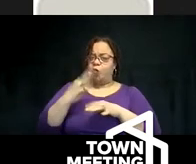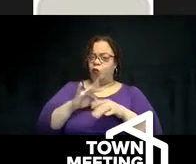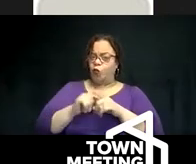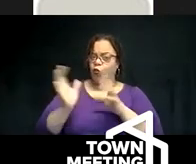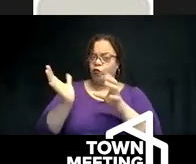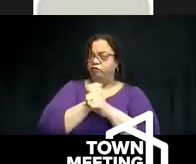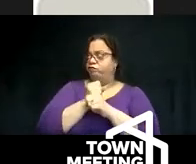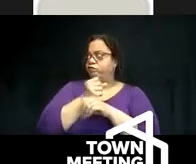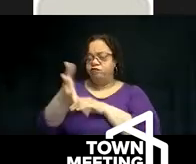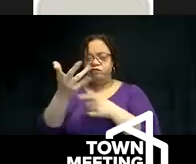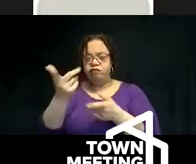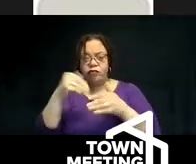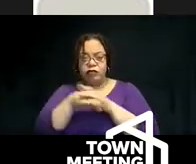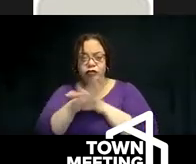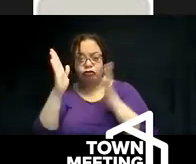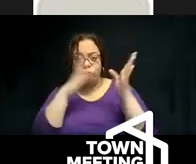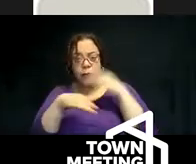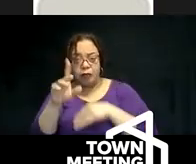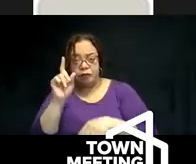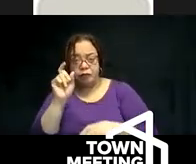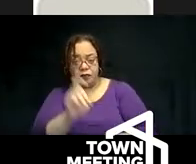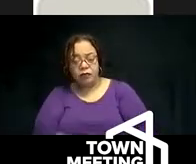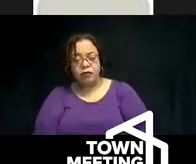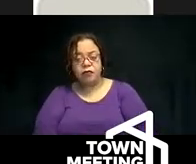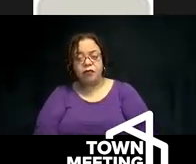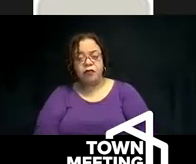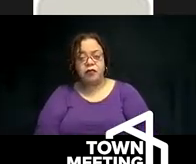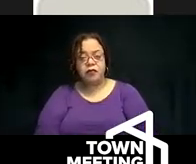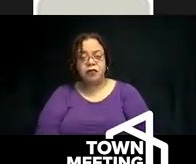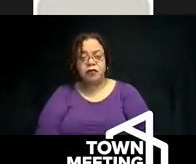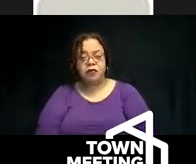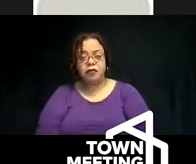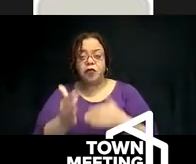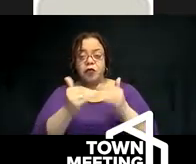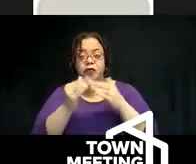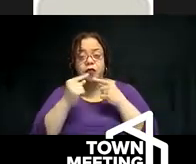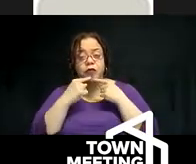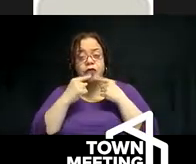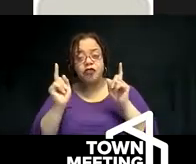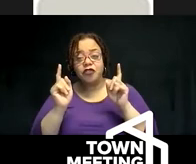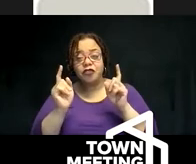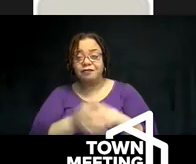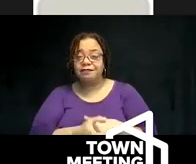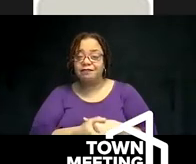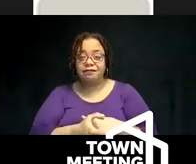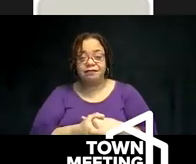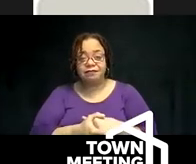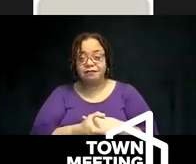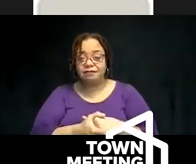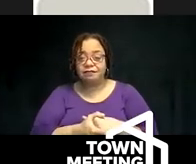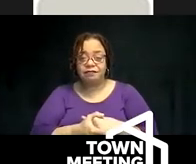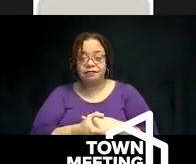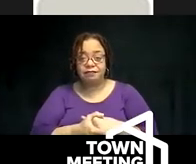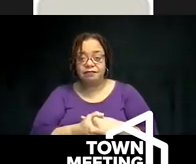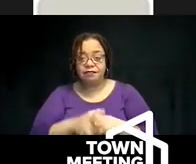Pueden compartir en el chat lo que funcione.